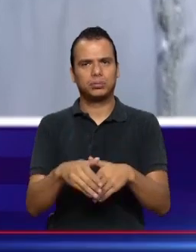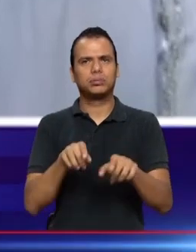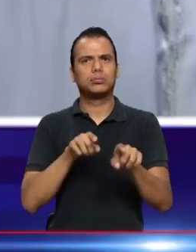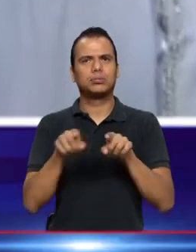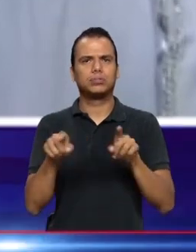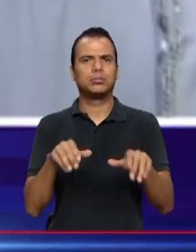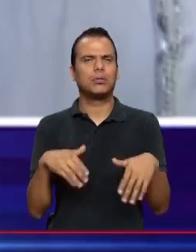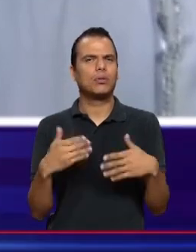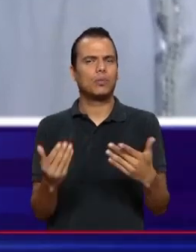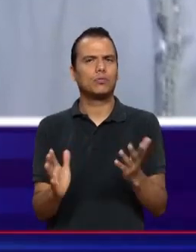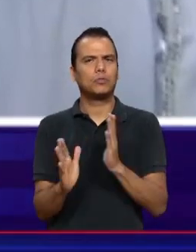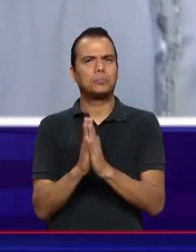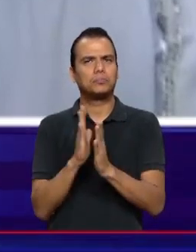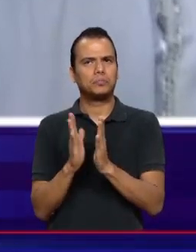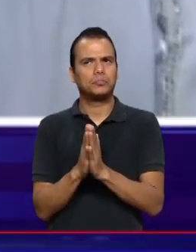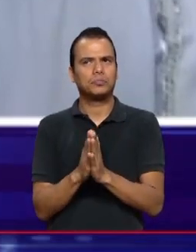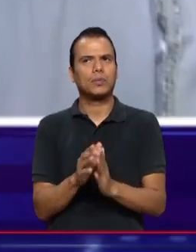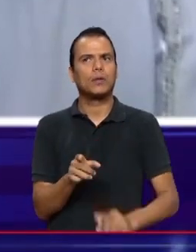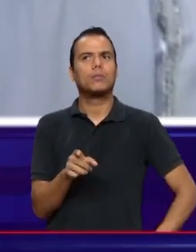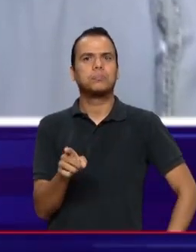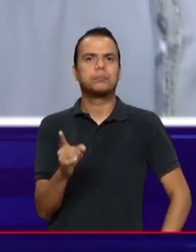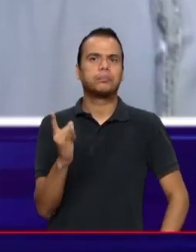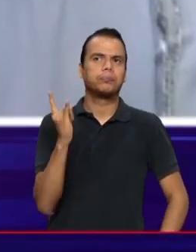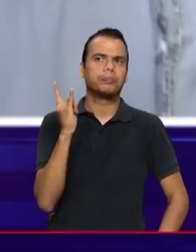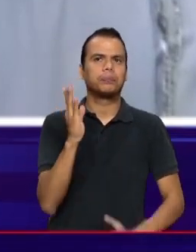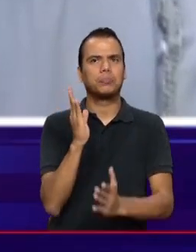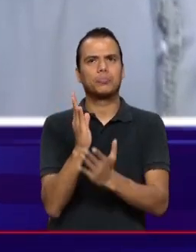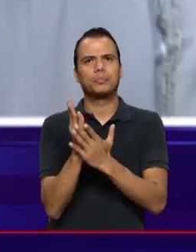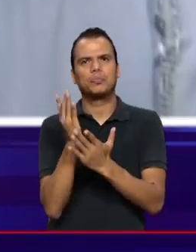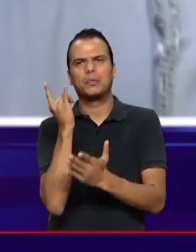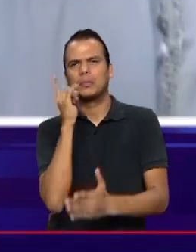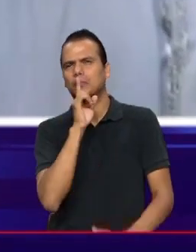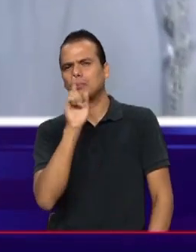por favor, ¿se registra a esta hora algún siniestro vial?